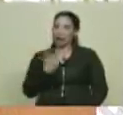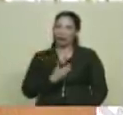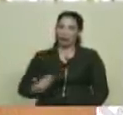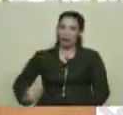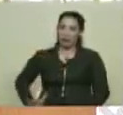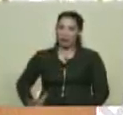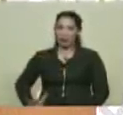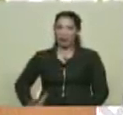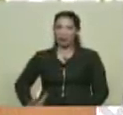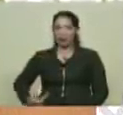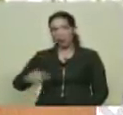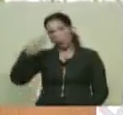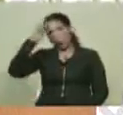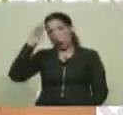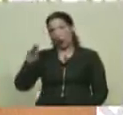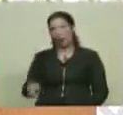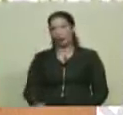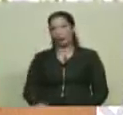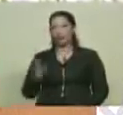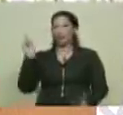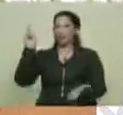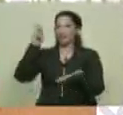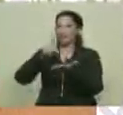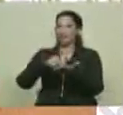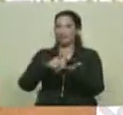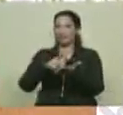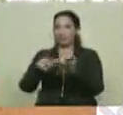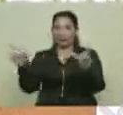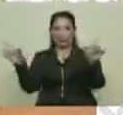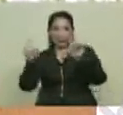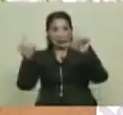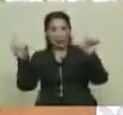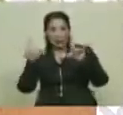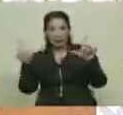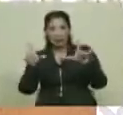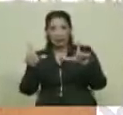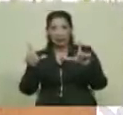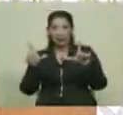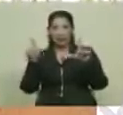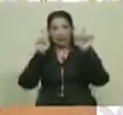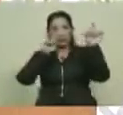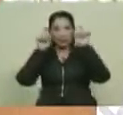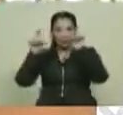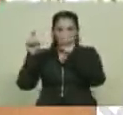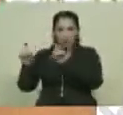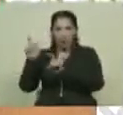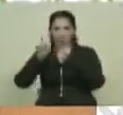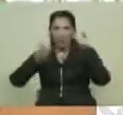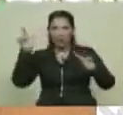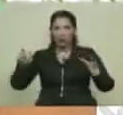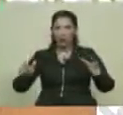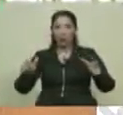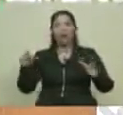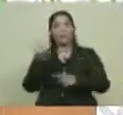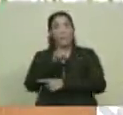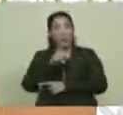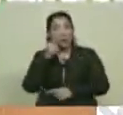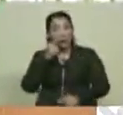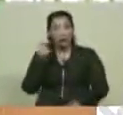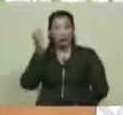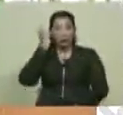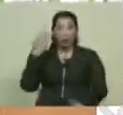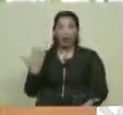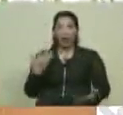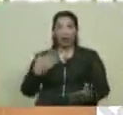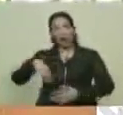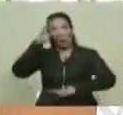Se vinieron para acá los hermanos cubanos y se llevaron televisor, plantas eléctricas para enseñar a la gente a leer y escribir, y los venezolanos y las venezolanas aprendieron a